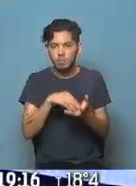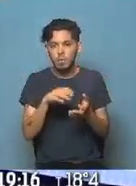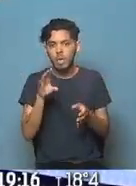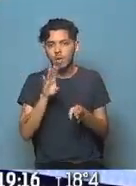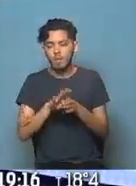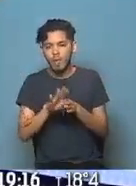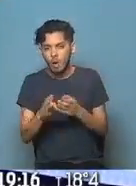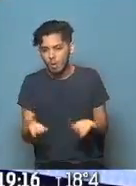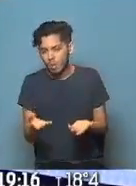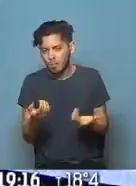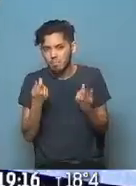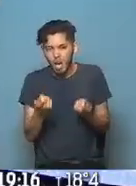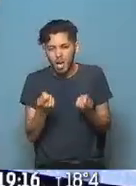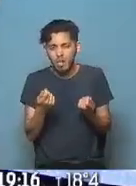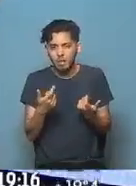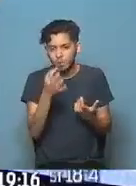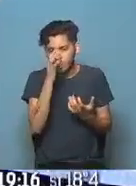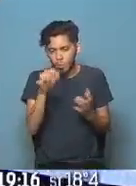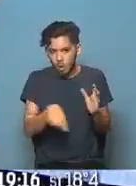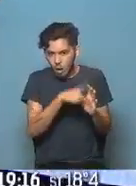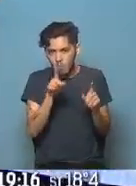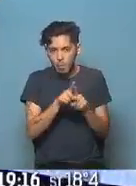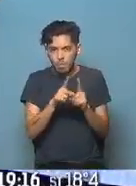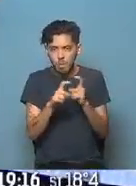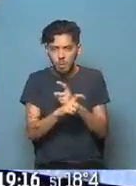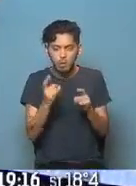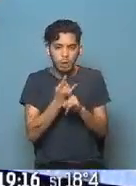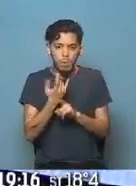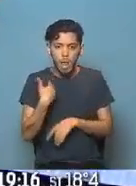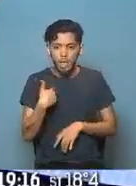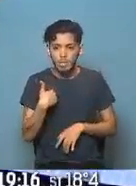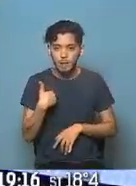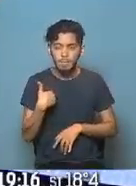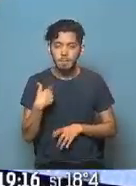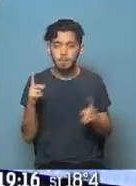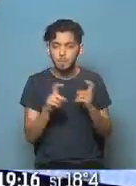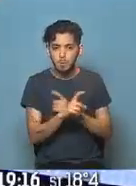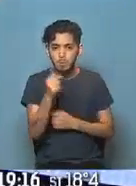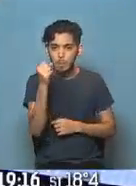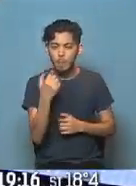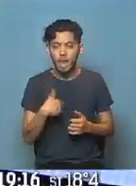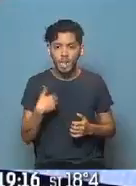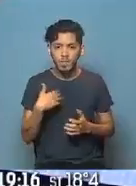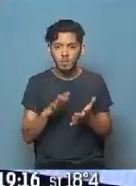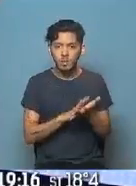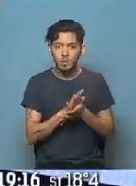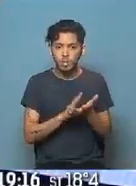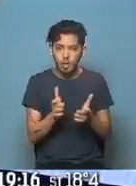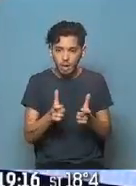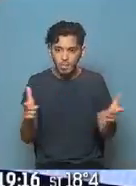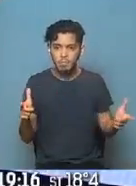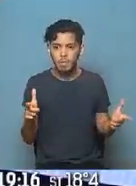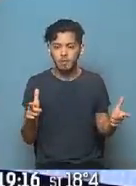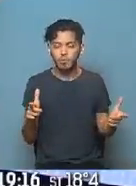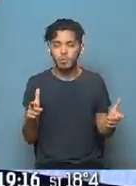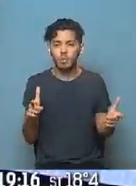déficit. Entonces, de nunca acabar este problema como siempre ha sucedido en la Argentina. Los problemas de la economía argentina se resuelven con crecimiento